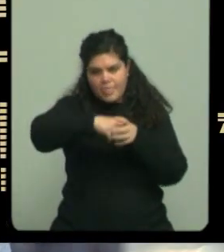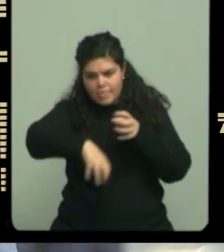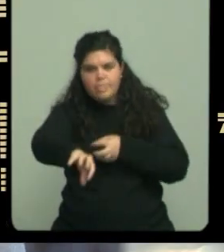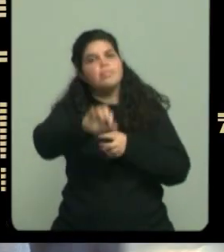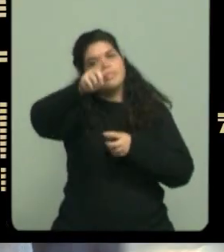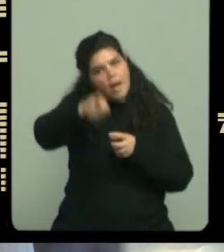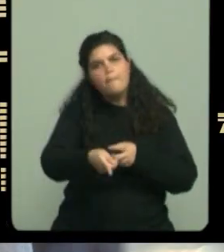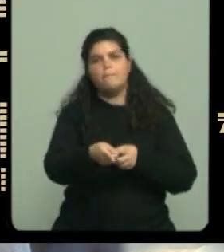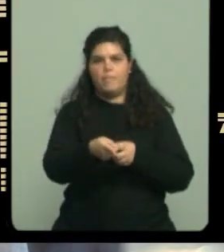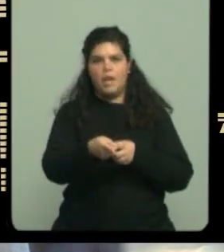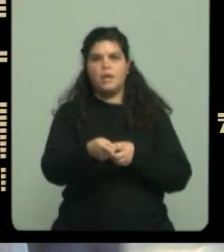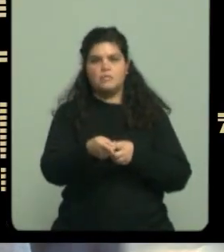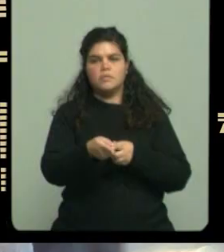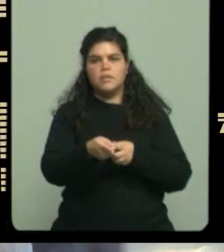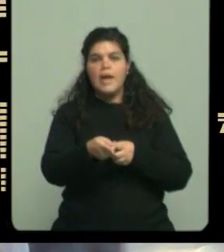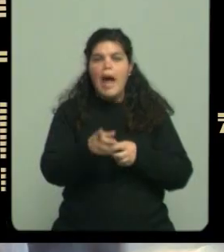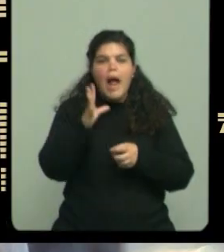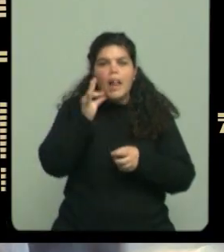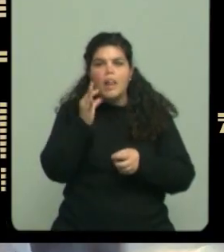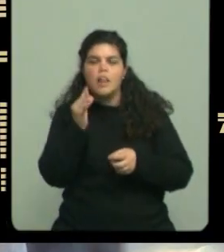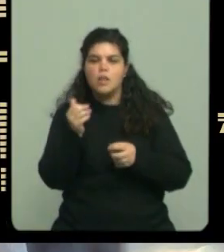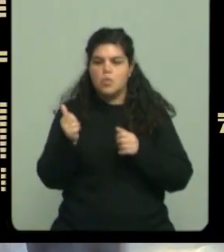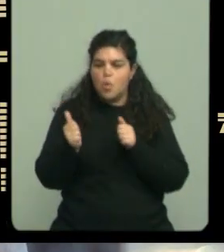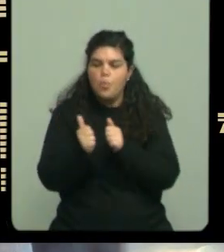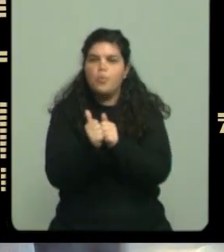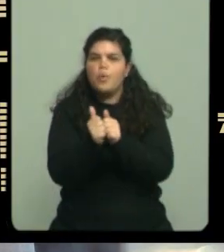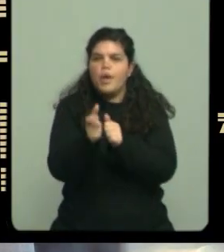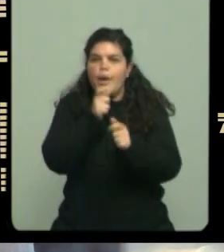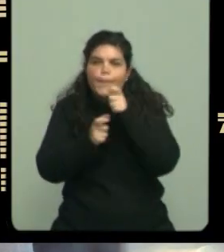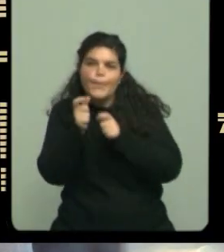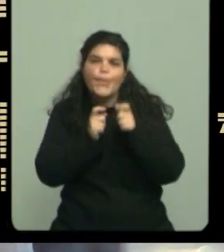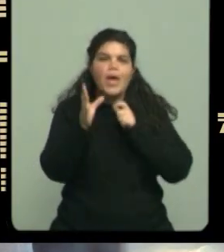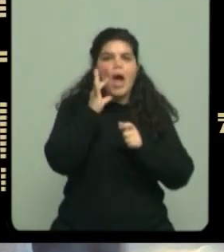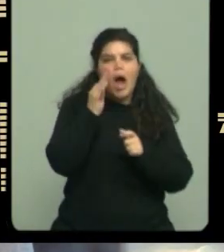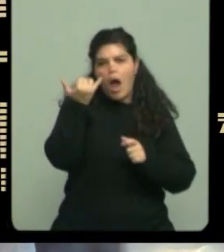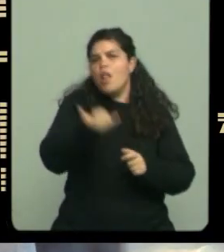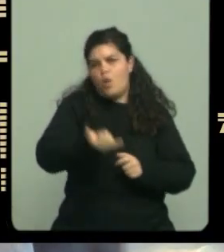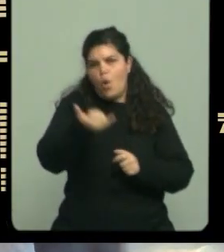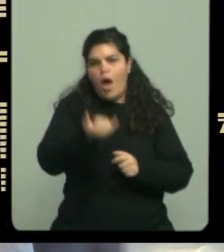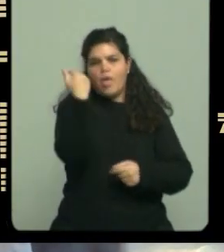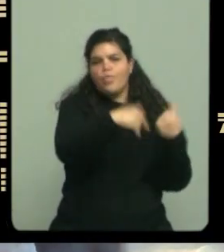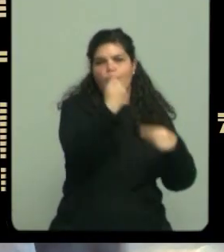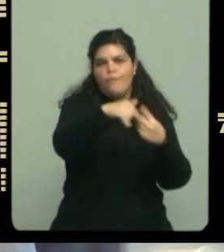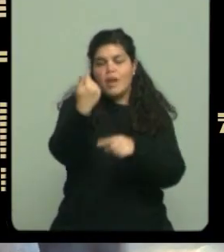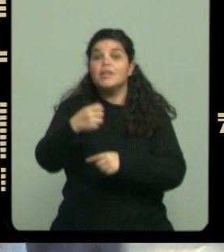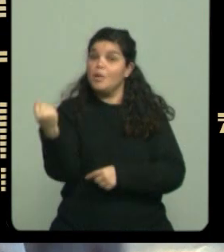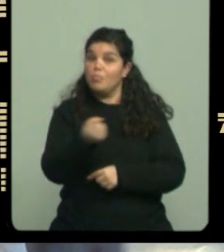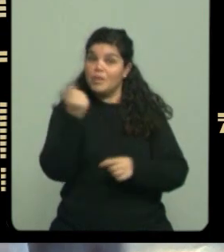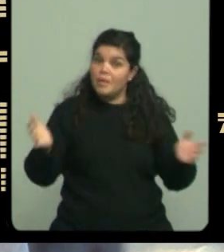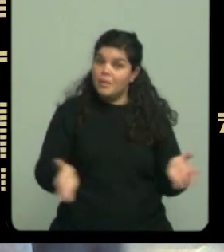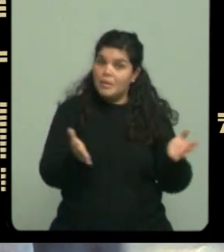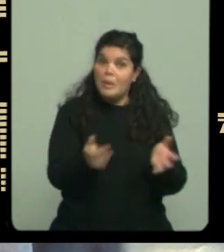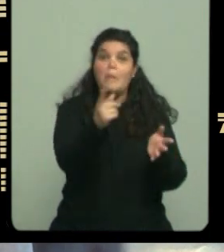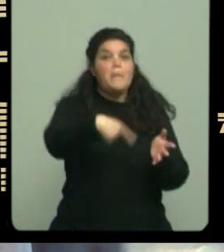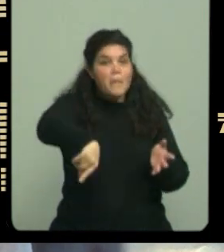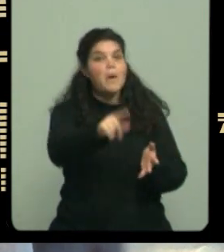género, donde alguna respuesta se puede, o algún acompañamiento se puede brindar, así que las invitamos y los invitamos